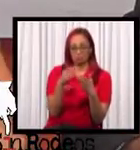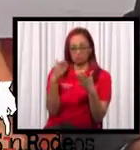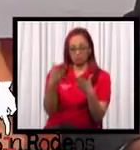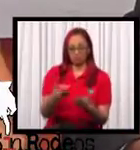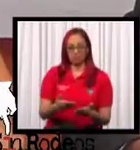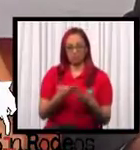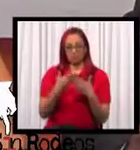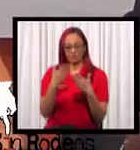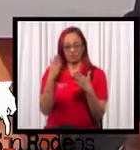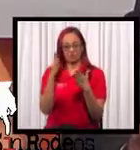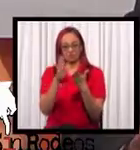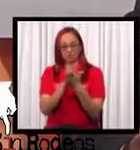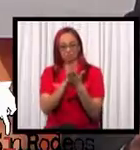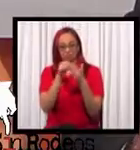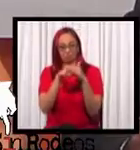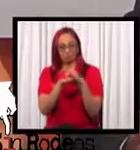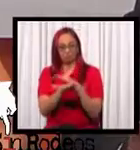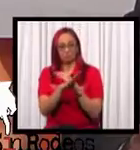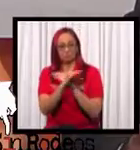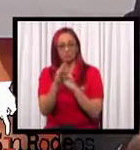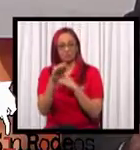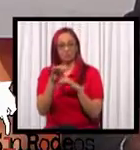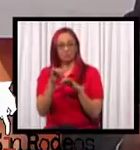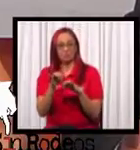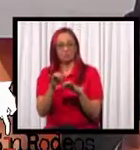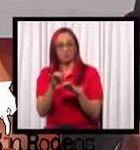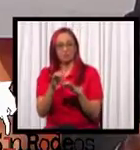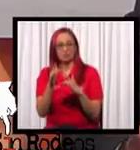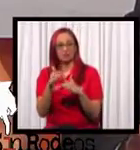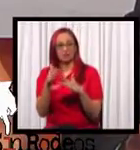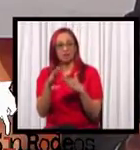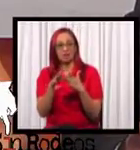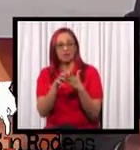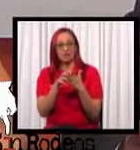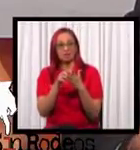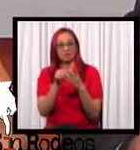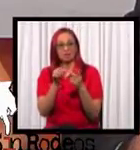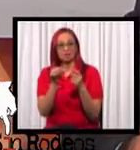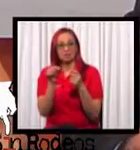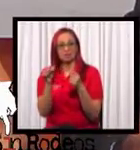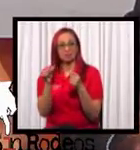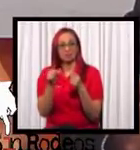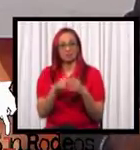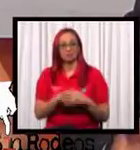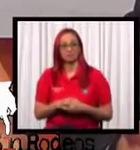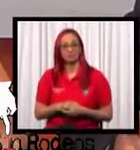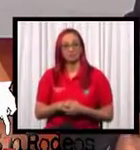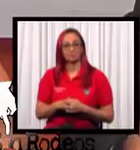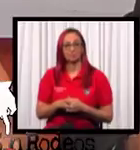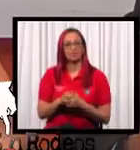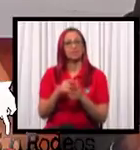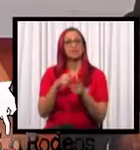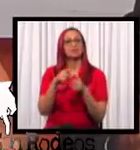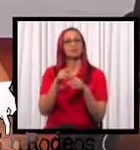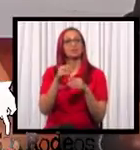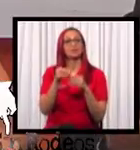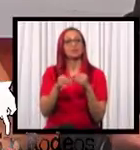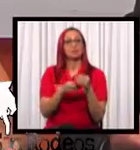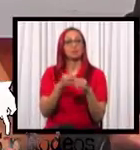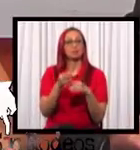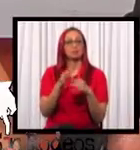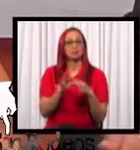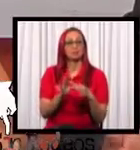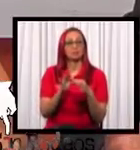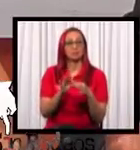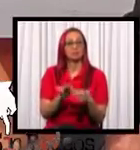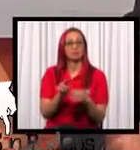lo almacena y lo mantiene en cáscara, lo mantiene en granza, que decimos, y la industria lo va procesando conforme lo va